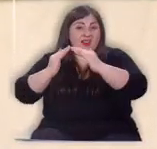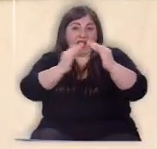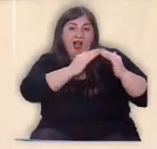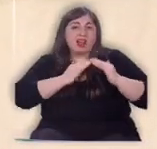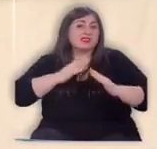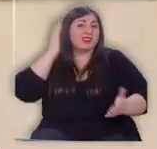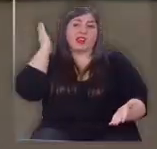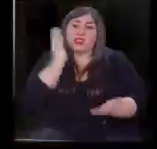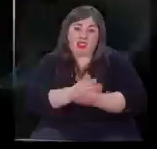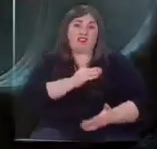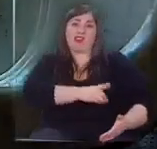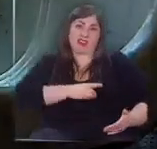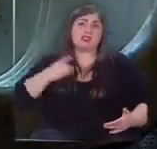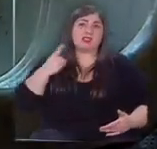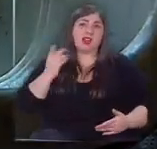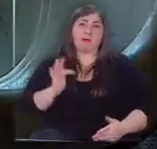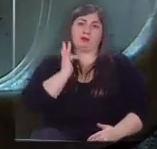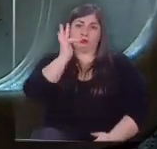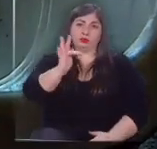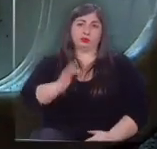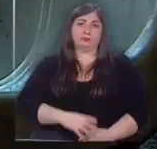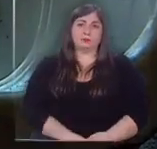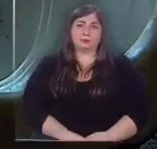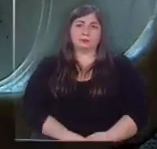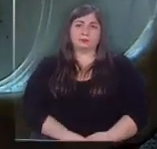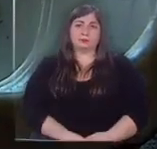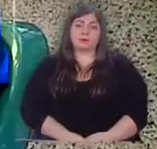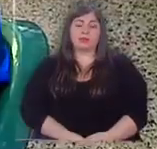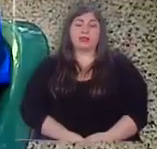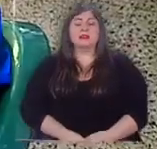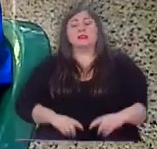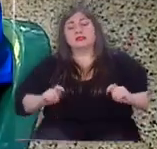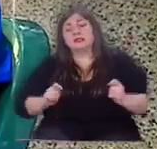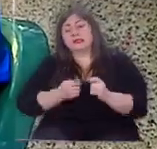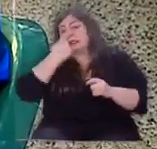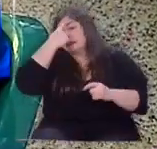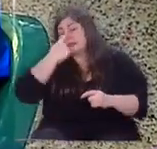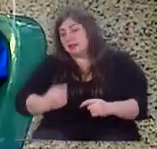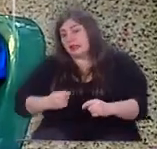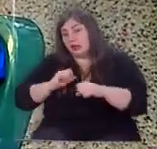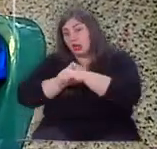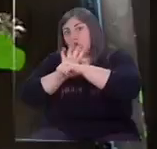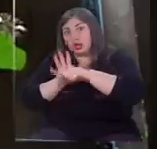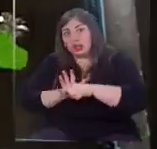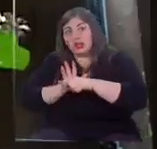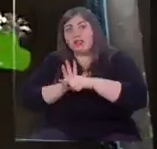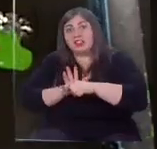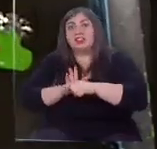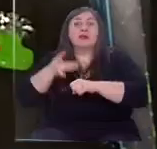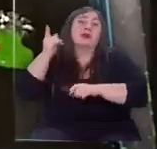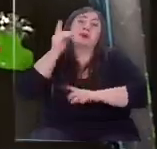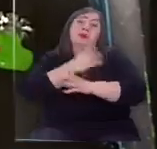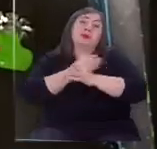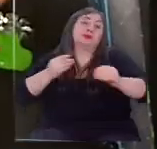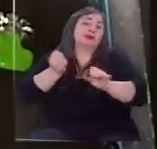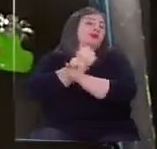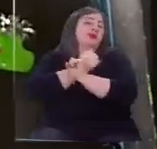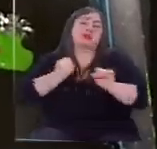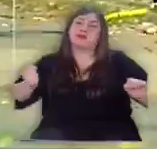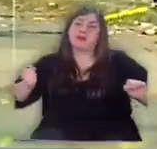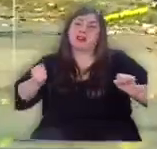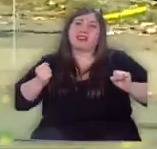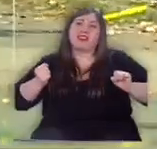viviendas tienen que ser con dignidad. Aunque tratan de tomarse en serio el coronavirus, para muchos es imposible